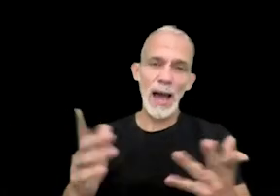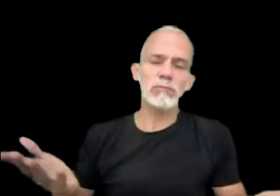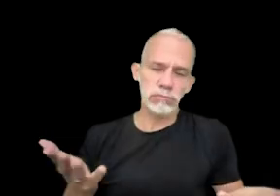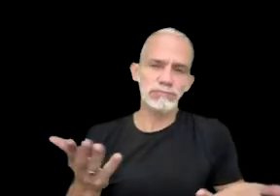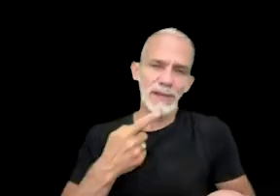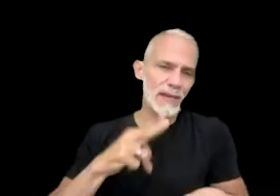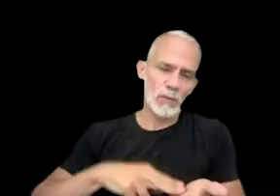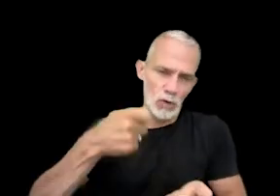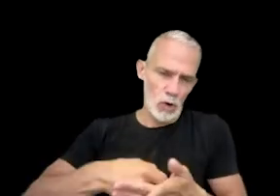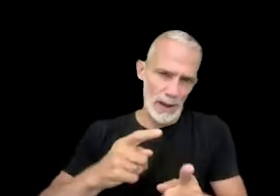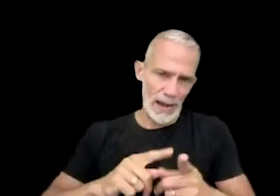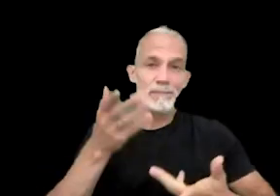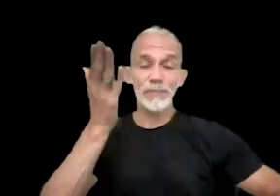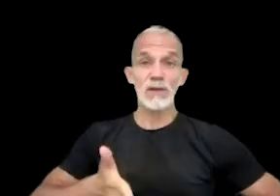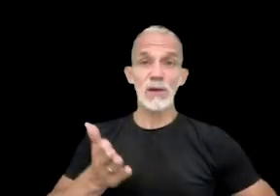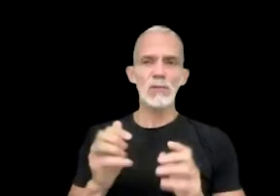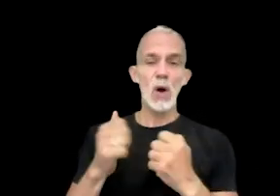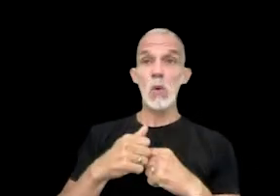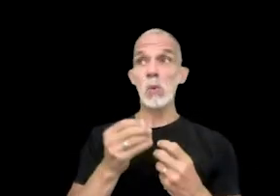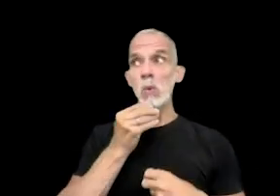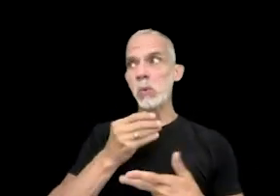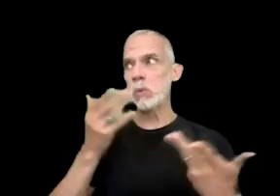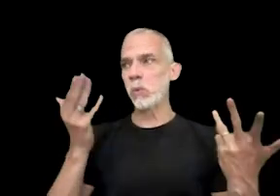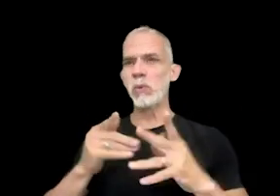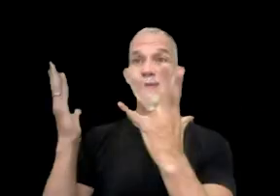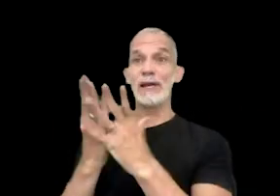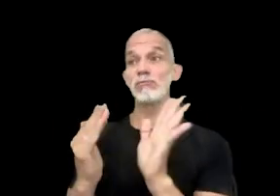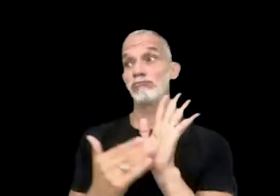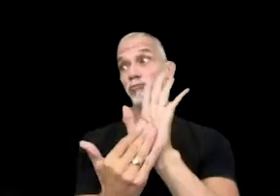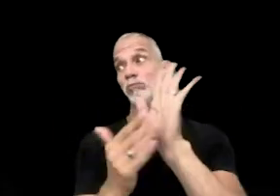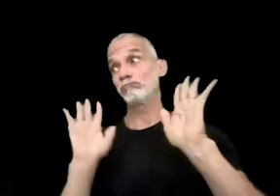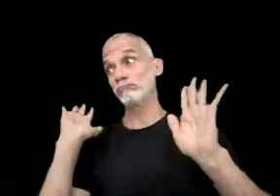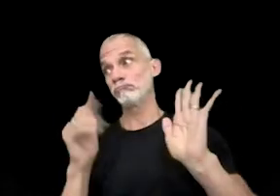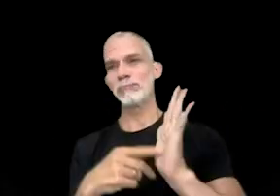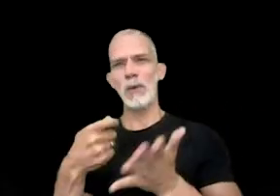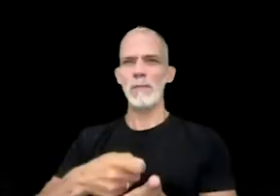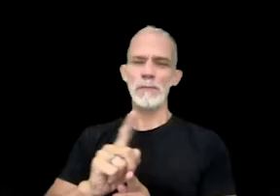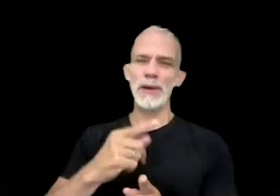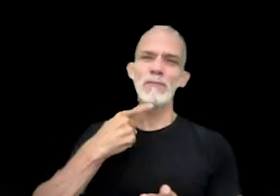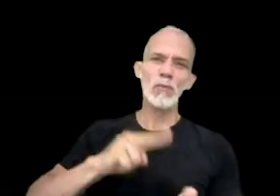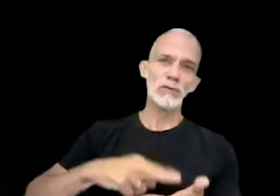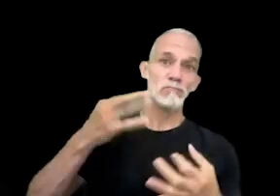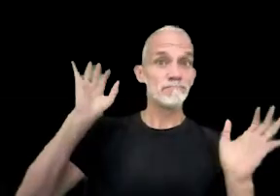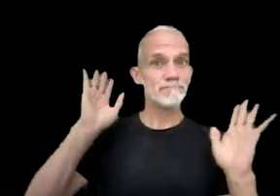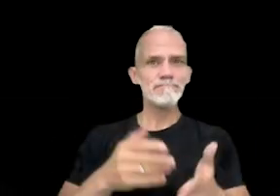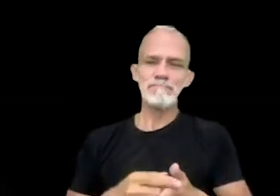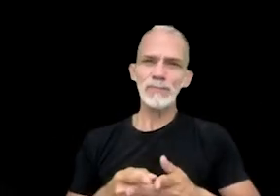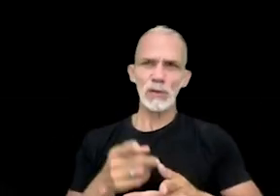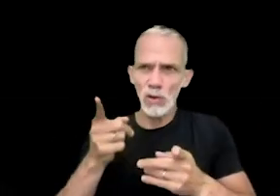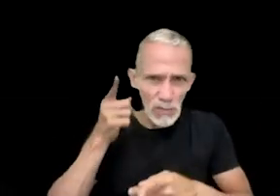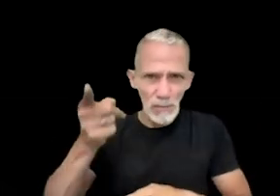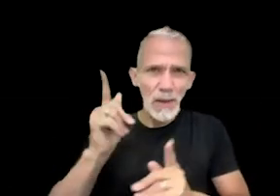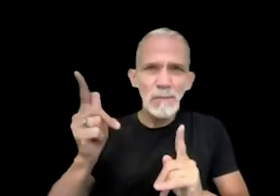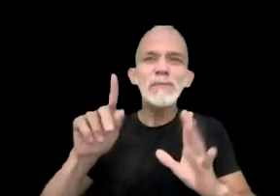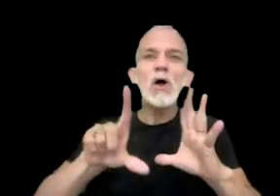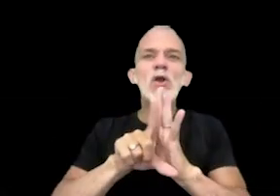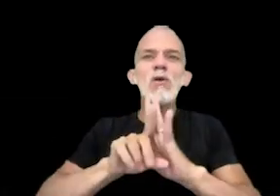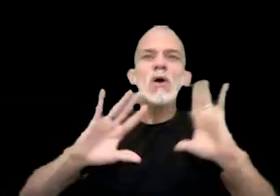tributaria. El contribuyente se esconde a través de estructuras internacionales, tengo que atacar con estructuras internacionales esa actividad del